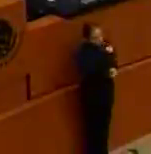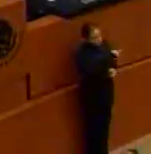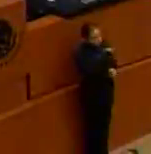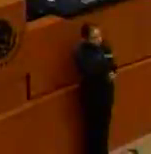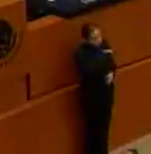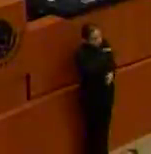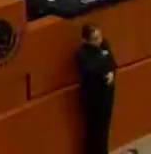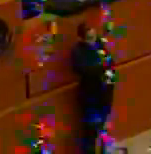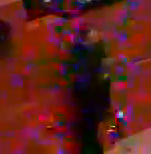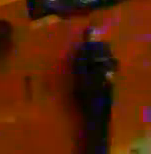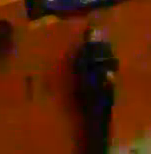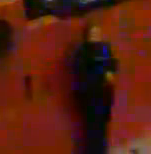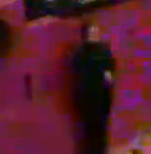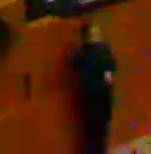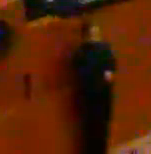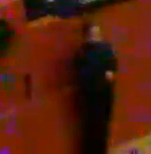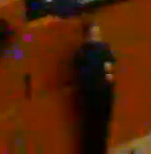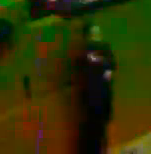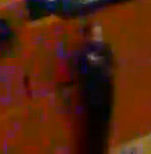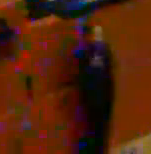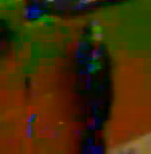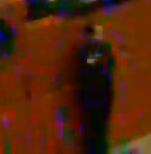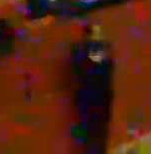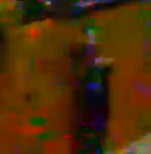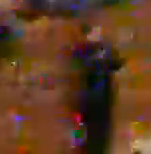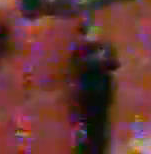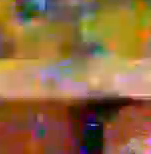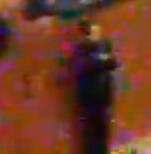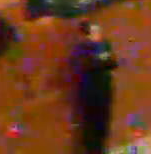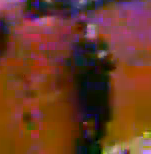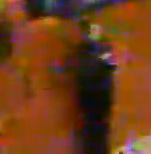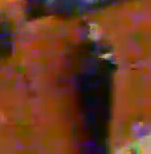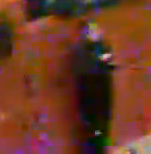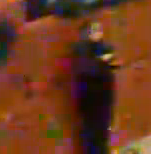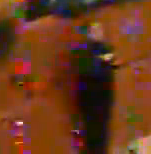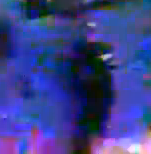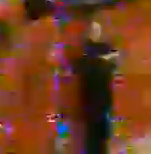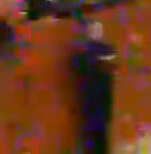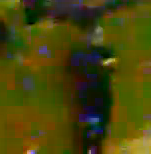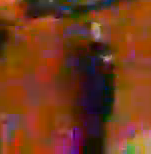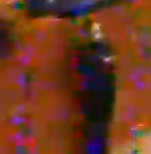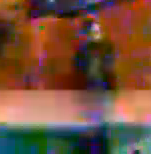el caso de Suiza. No me preocupa demasiado el planteamiento en cuanto a que